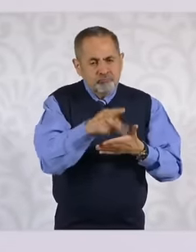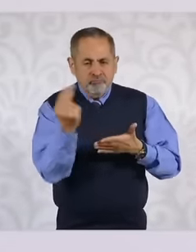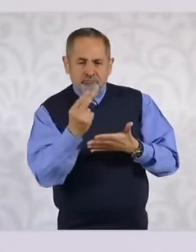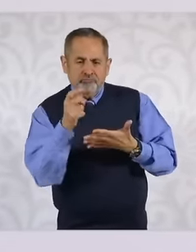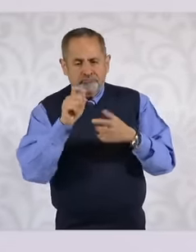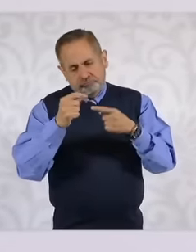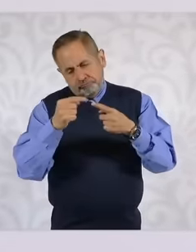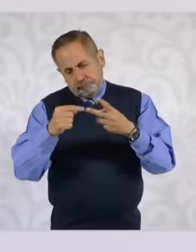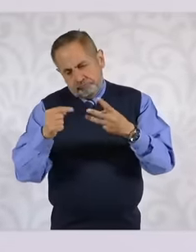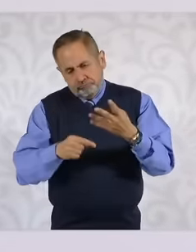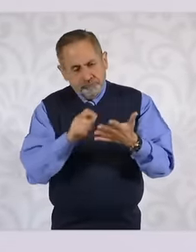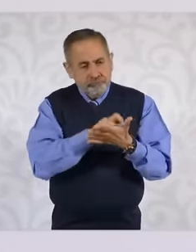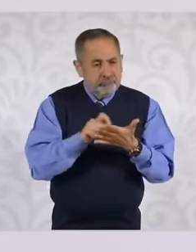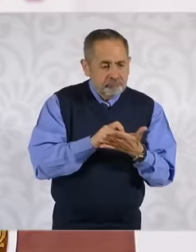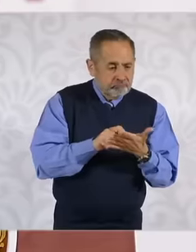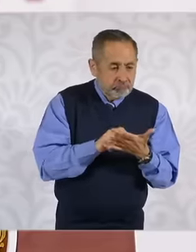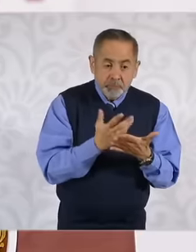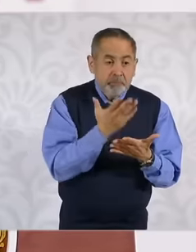este antibiótico